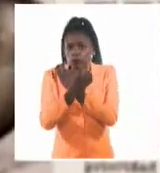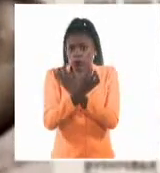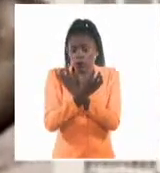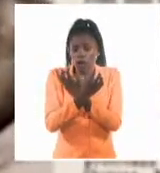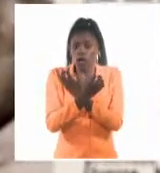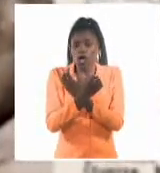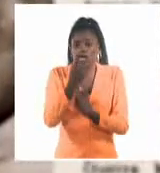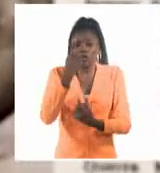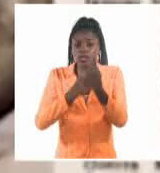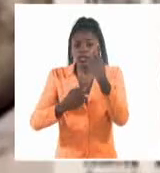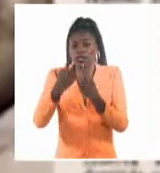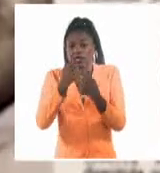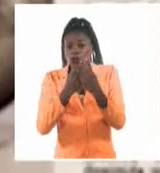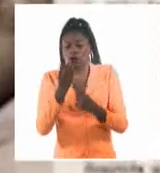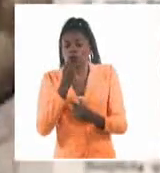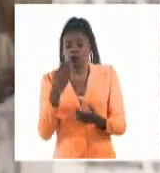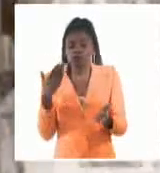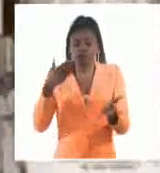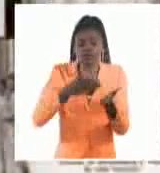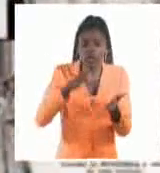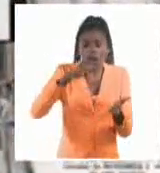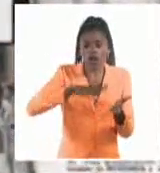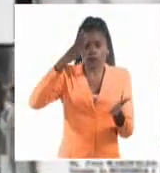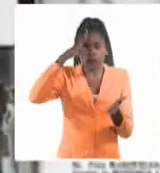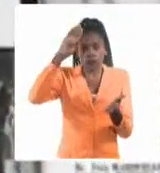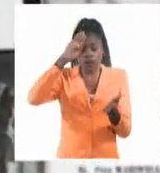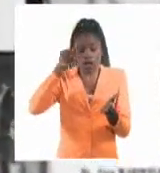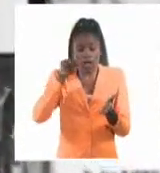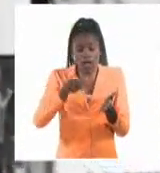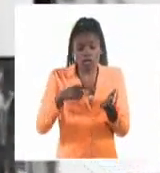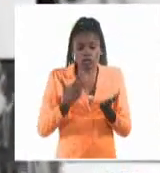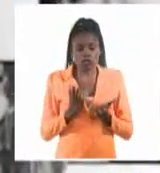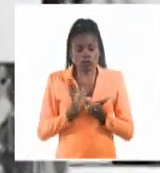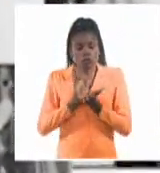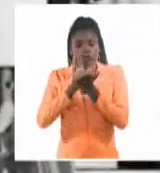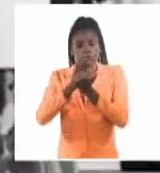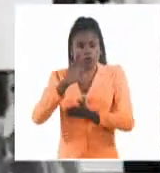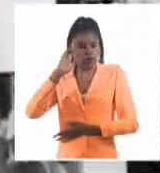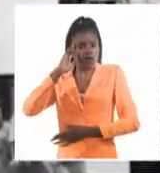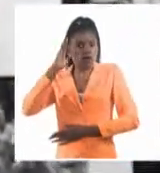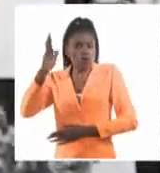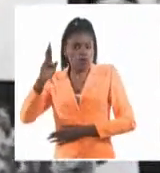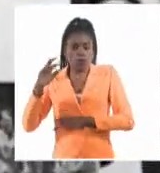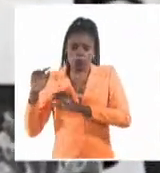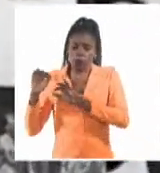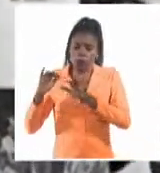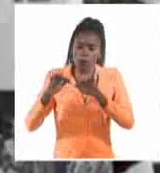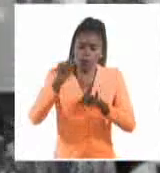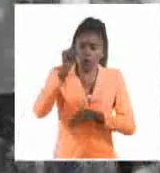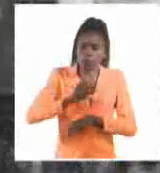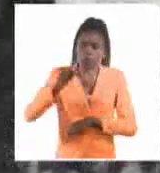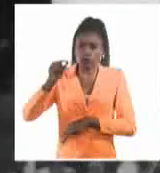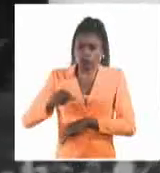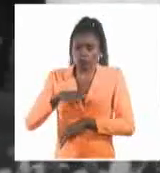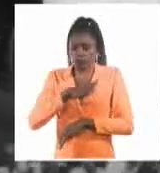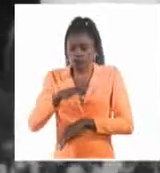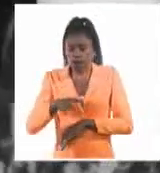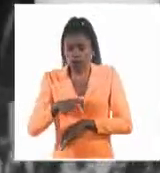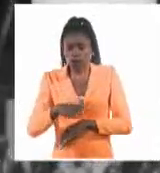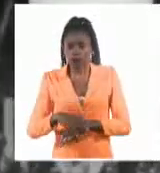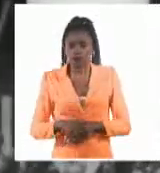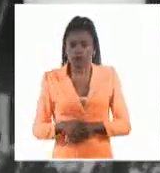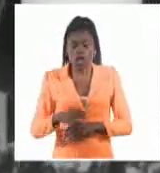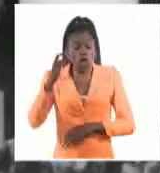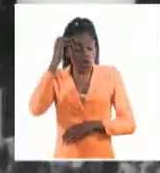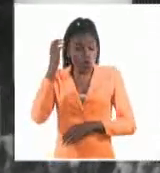algunos trataron de impedir que llegaran a Cuba, donde se le rendiría homenaje póstumo. Tanta fue la persecución por parte de los gobiernos